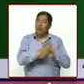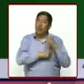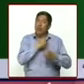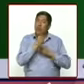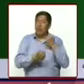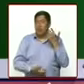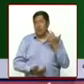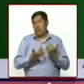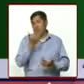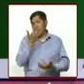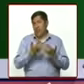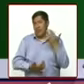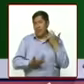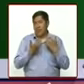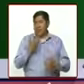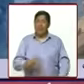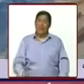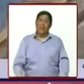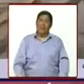fuego.